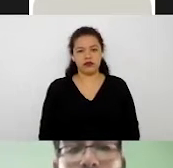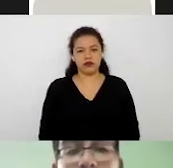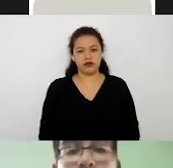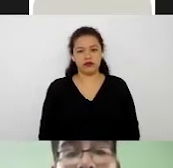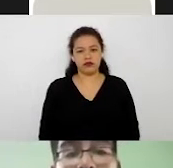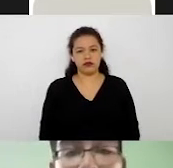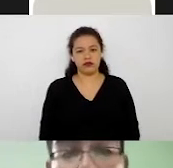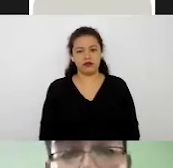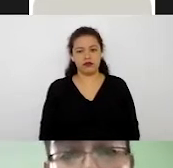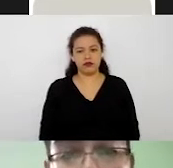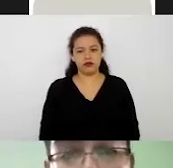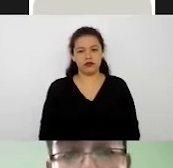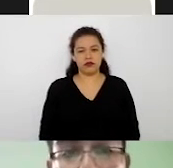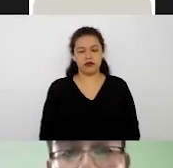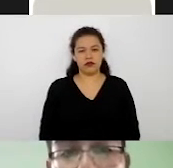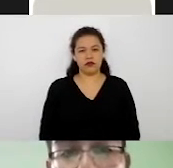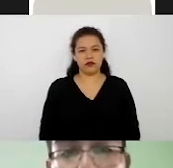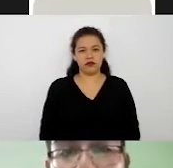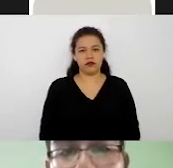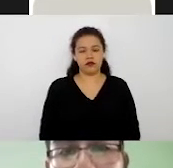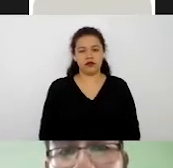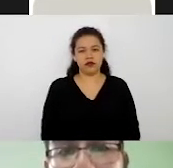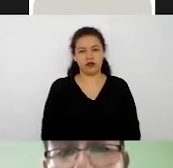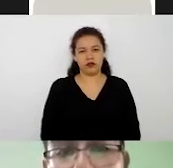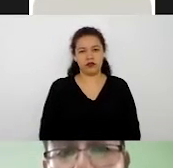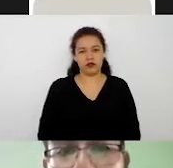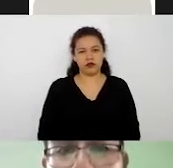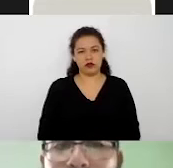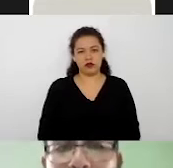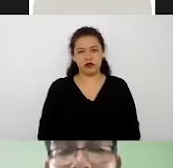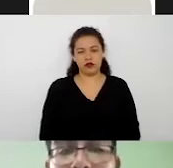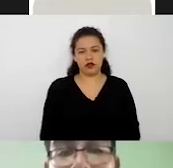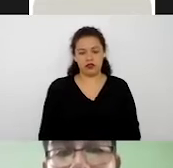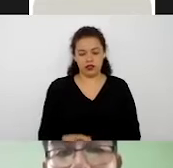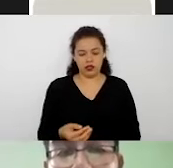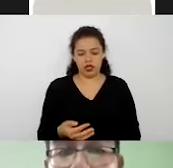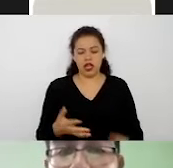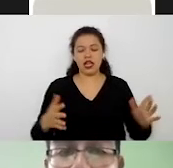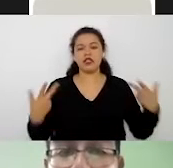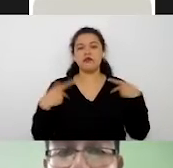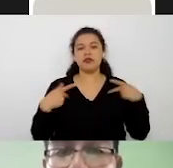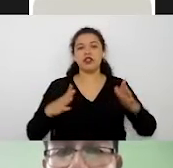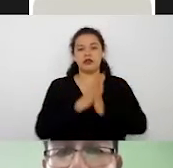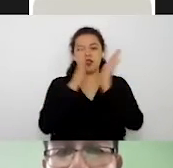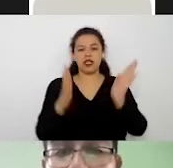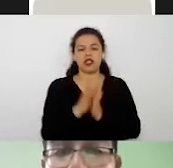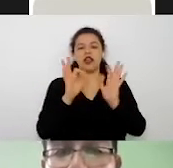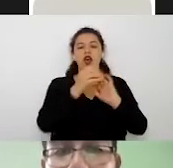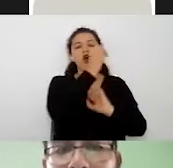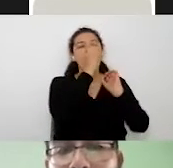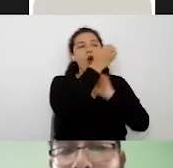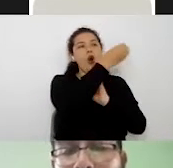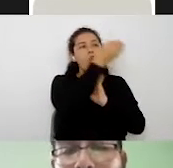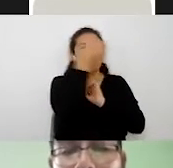que cómo se podrían organizar los participantes que son multifuncionales. ¿Cómo podría organizar esto que